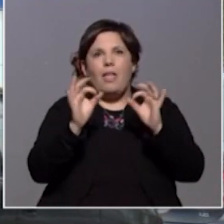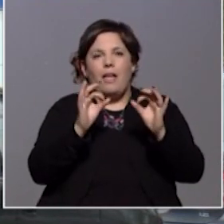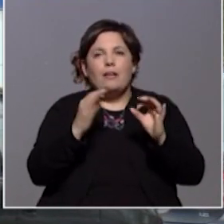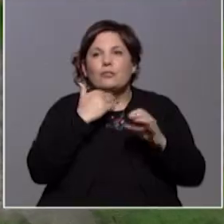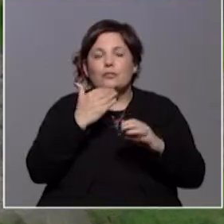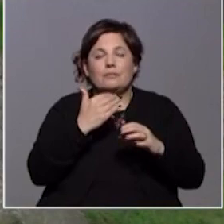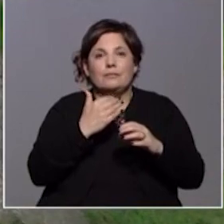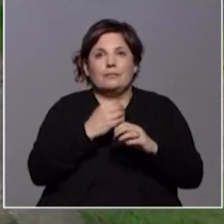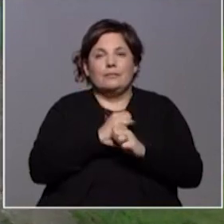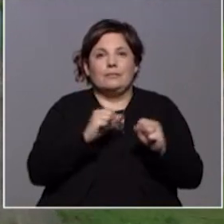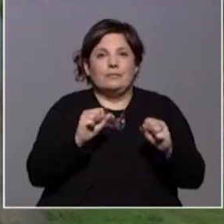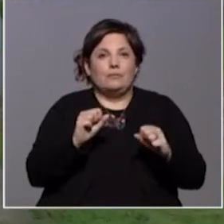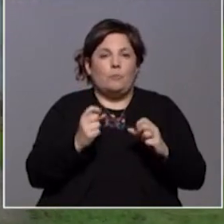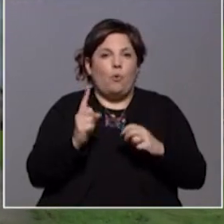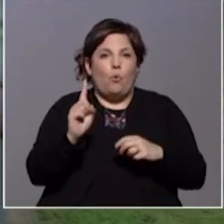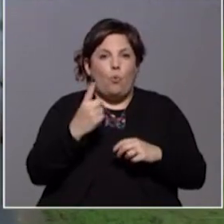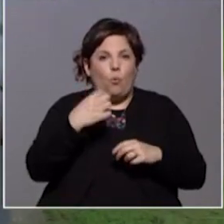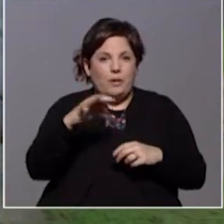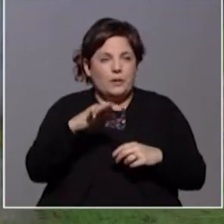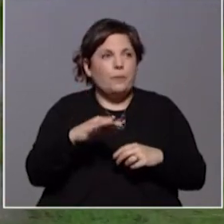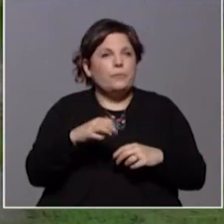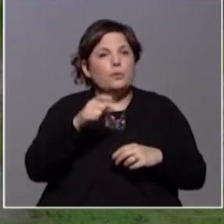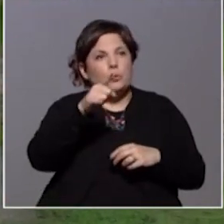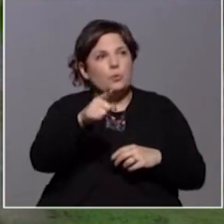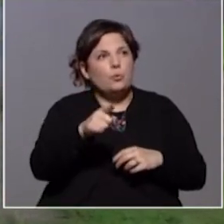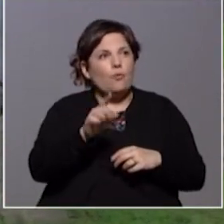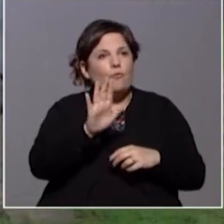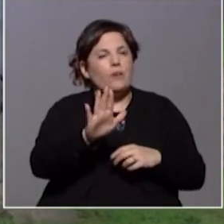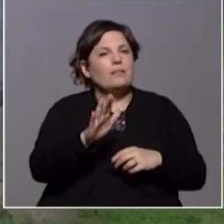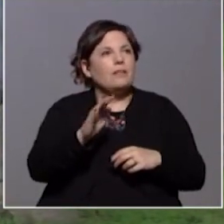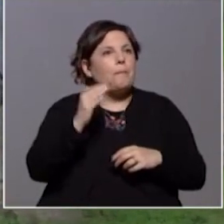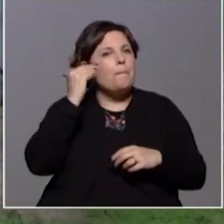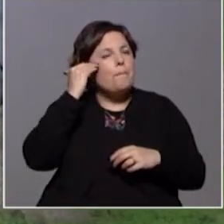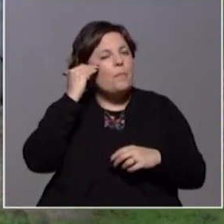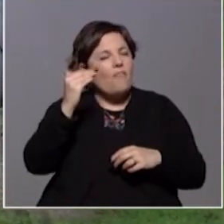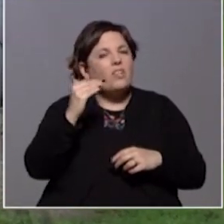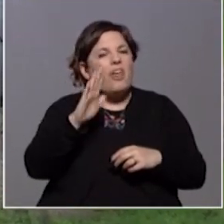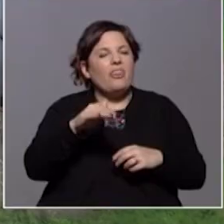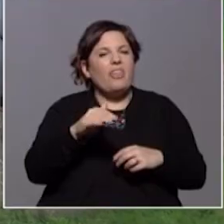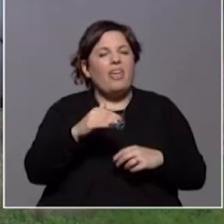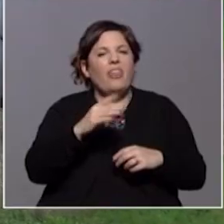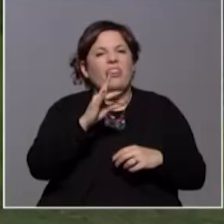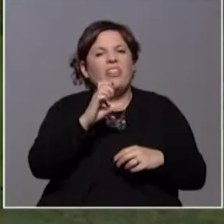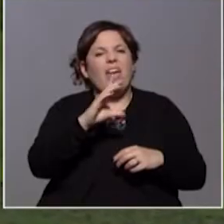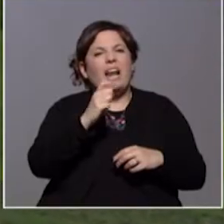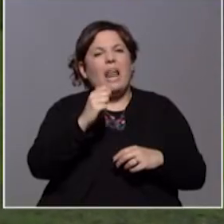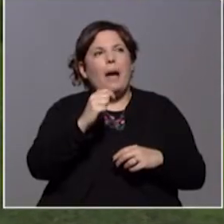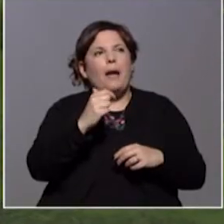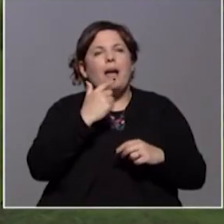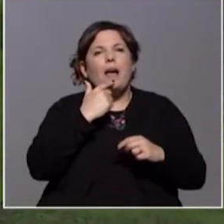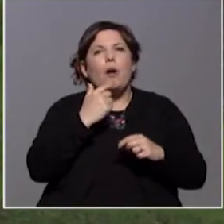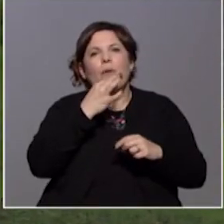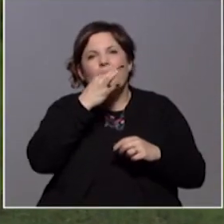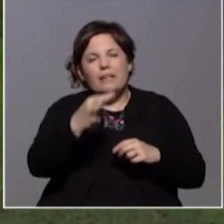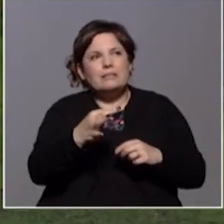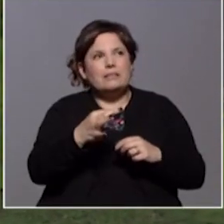sé, inefable. Vos fuiste sos, porque sos hasta siempre, claro, profesora de declamación. De declamación. Ahí está. Declamar es